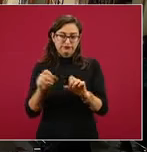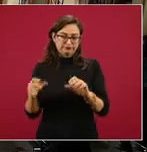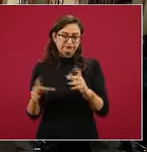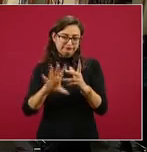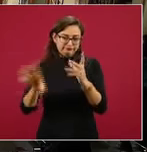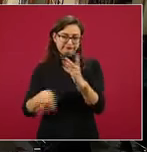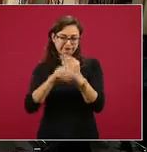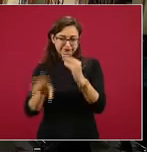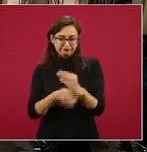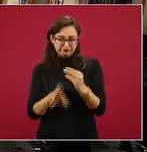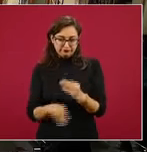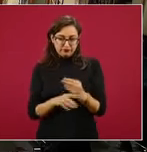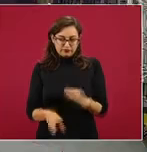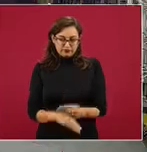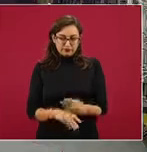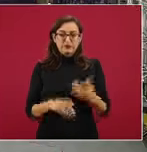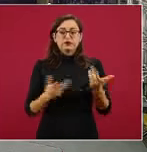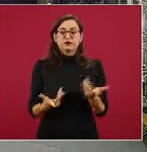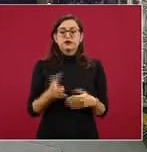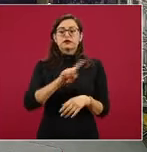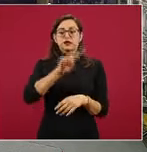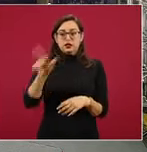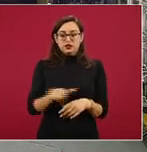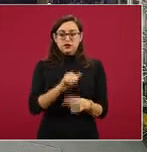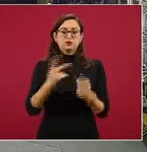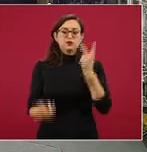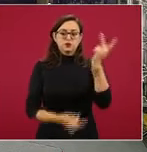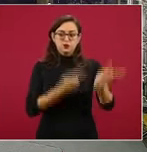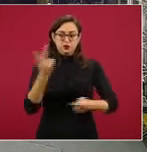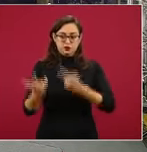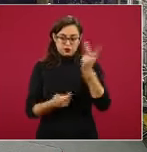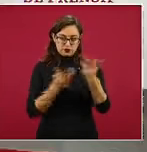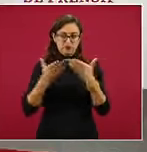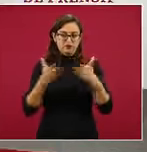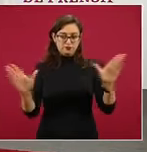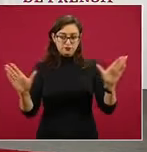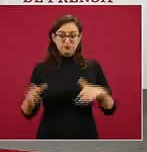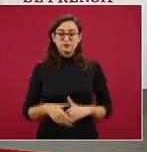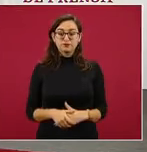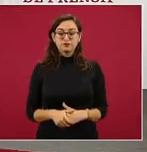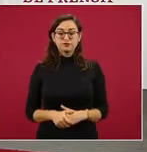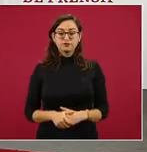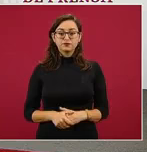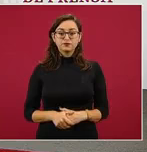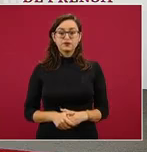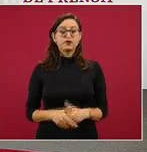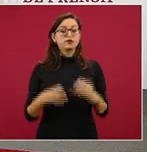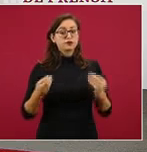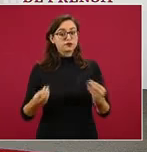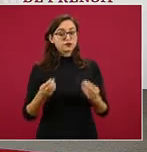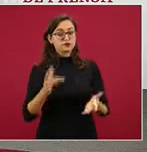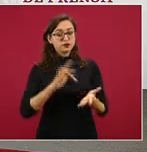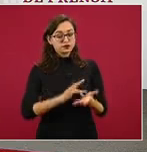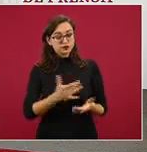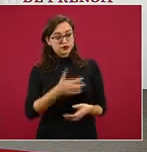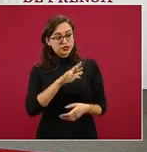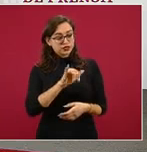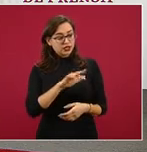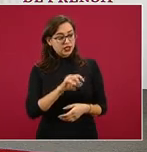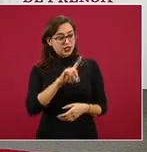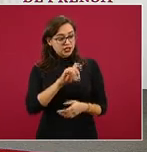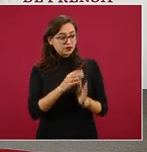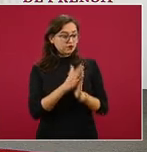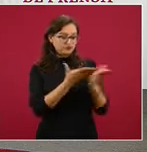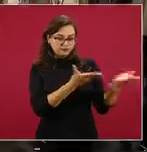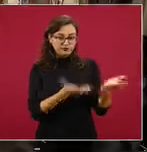Entonces, y posteriormente pues abriremos a preguntas. Entonces, pues por lo pronto, pues muchas gracias, Ricardo. Pues adelante con